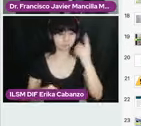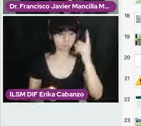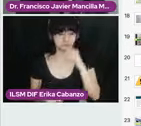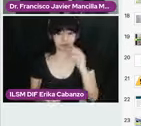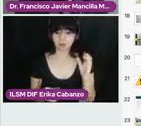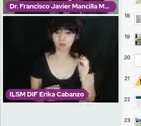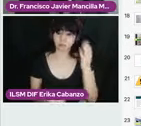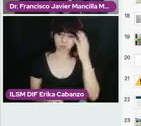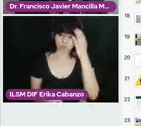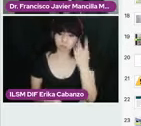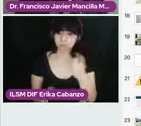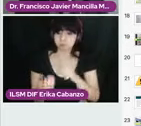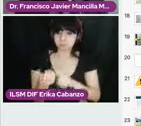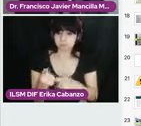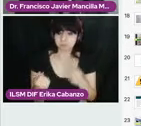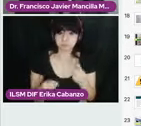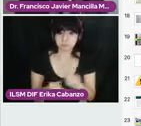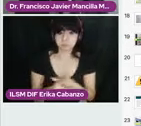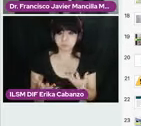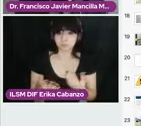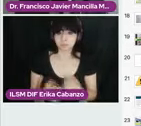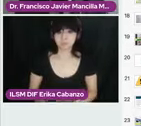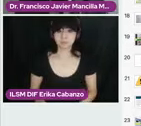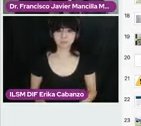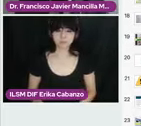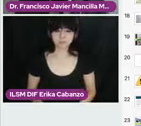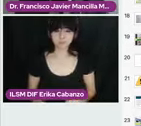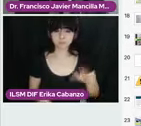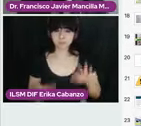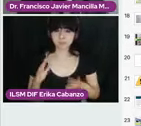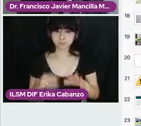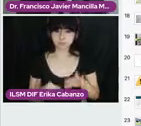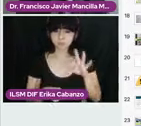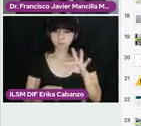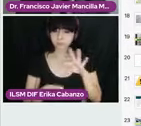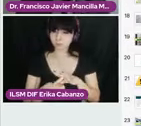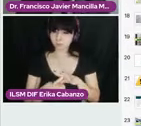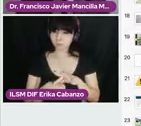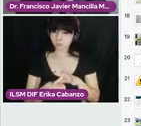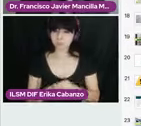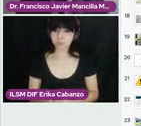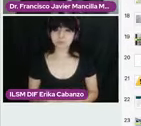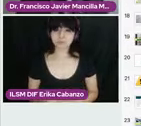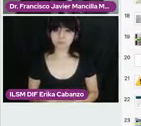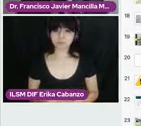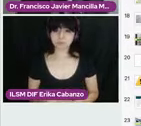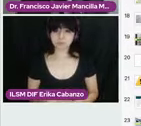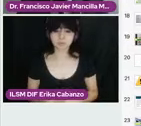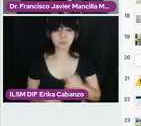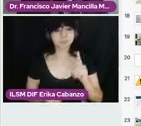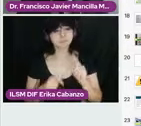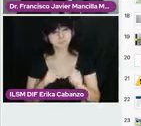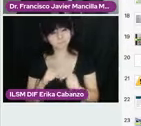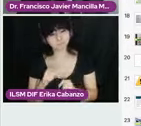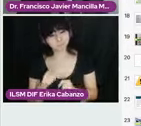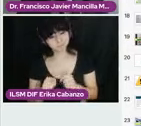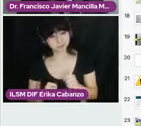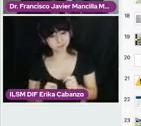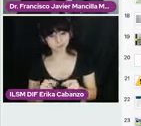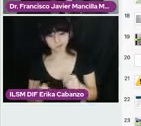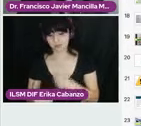A veces los médicos tratando de cuidar el bolsillo del